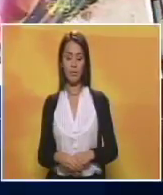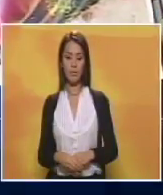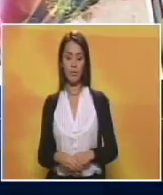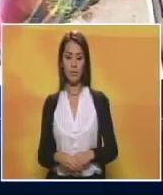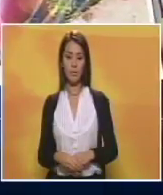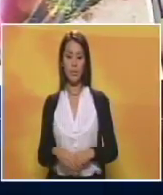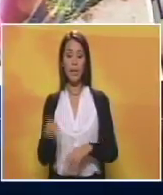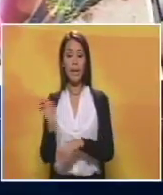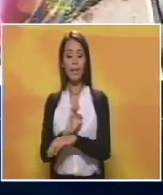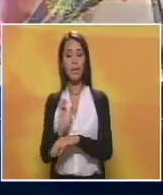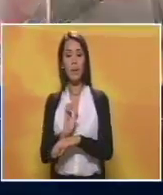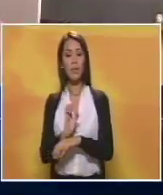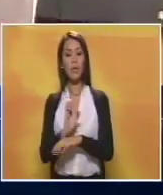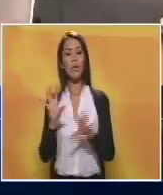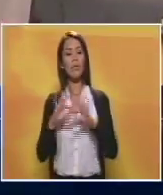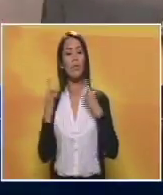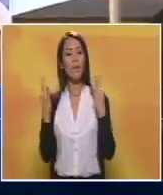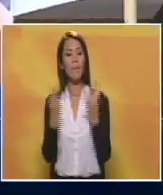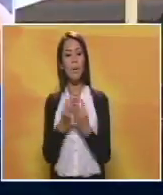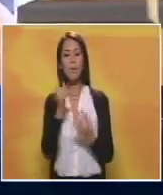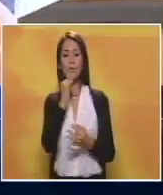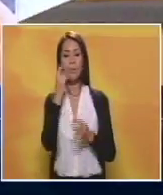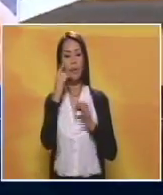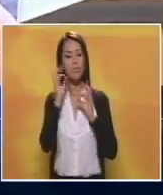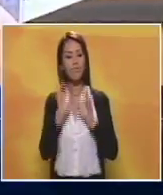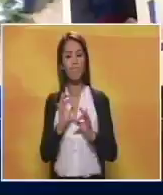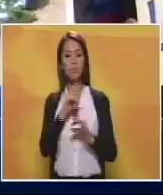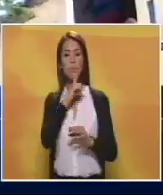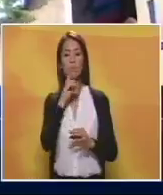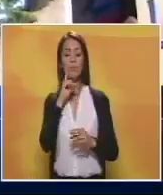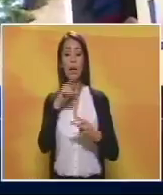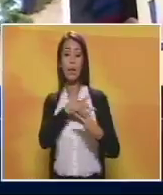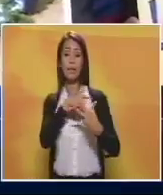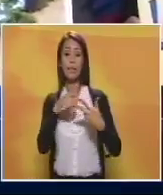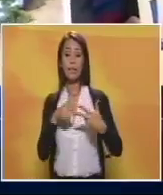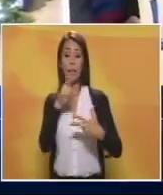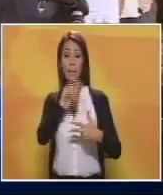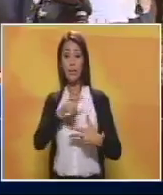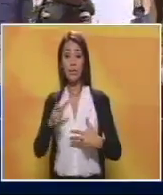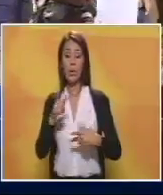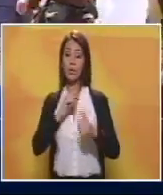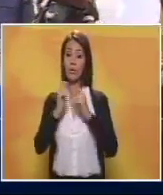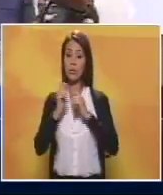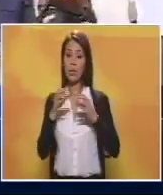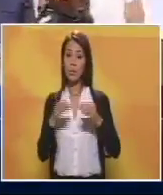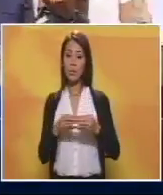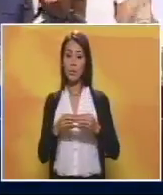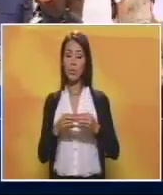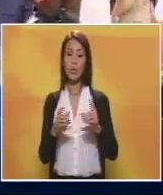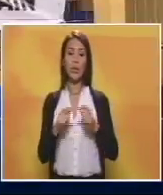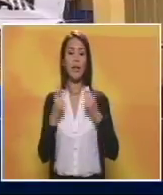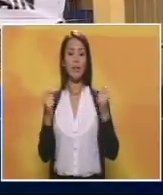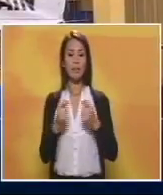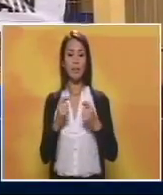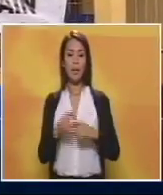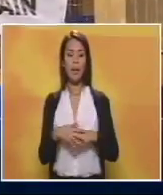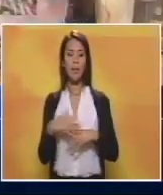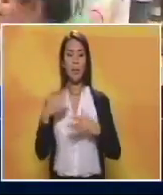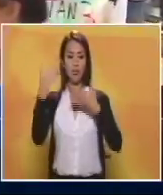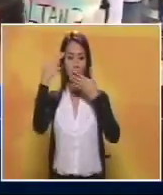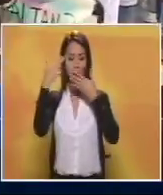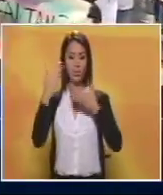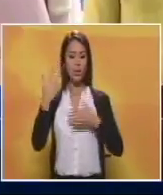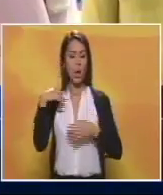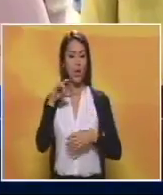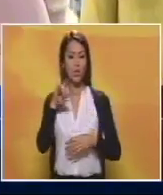En Ecuador, familiares revelaron la identidad de los 3 miembros del equipo periodístico del diario El Comercio, secuestrado el pasado